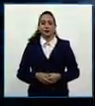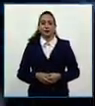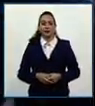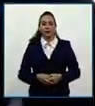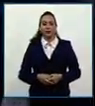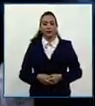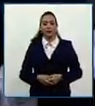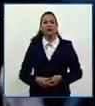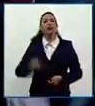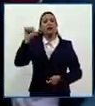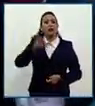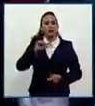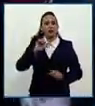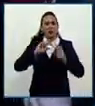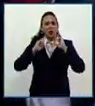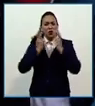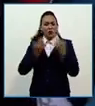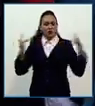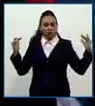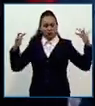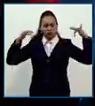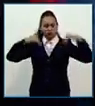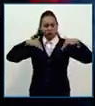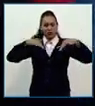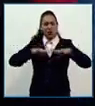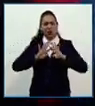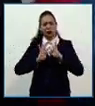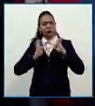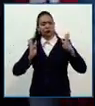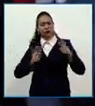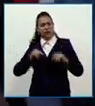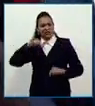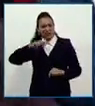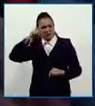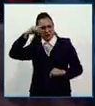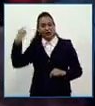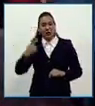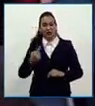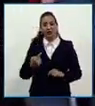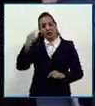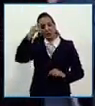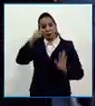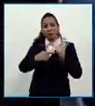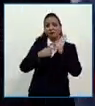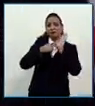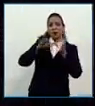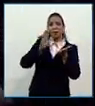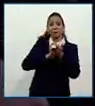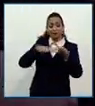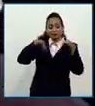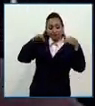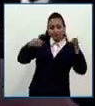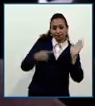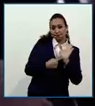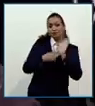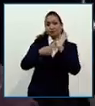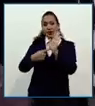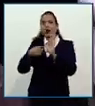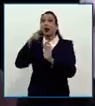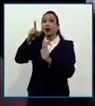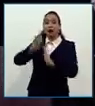Hoy estuvimos aquí con el propósito de presentar ante la Comisión Nacional de